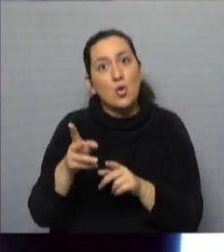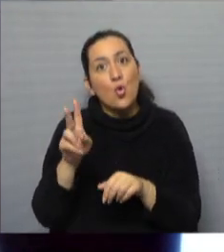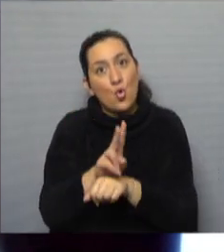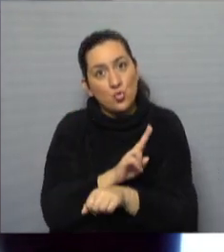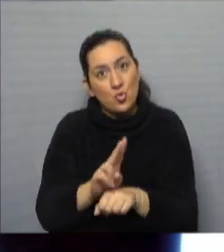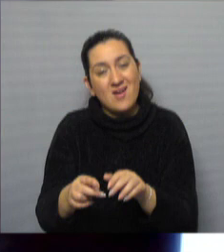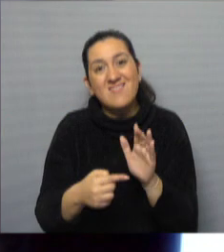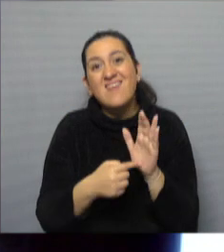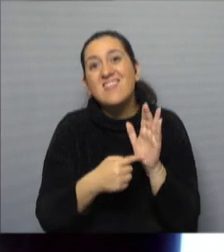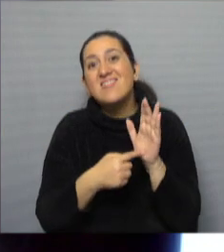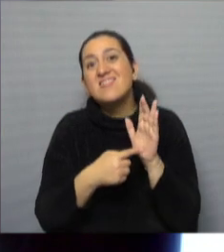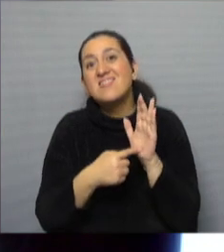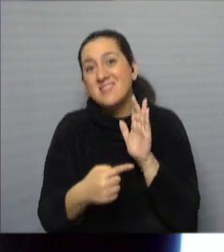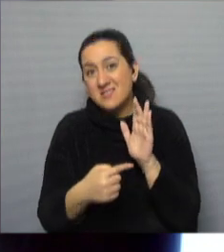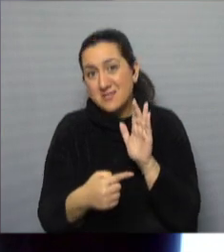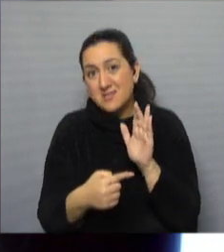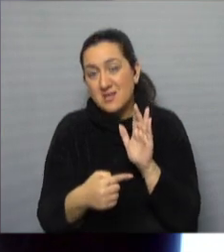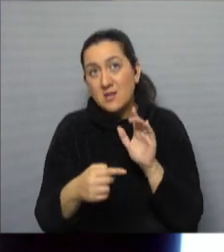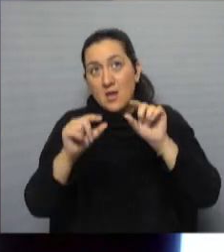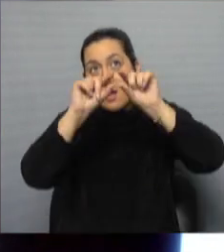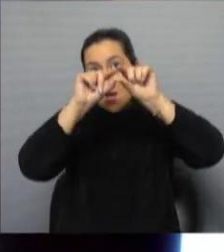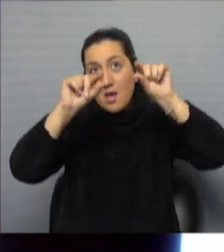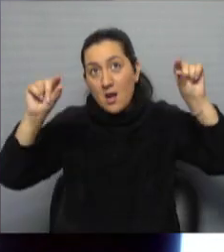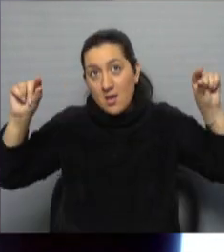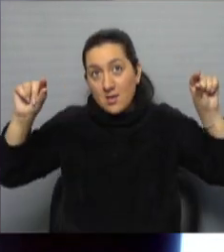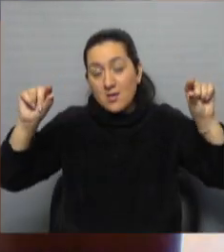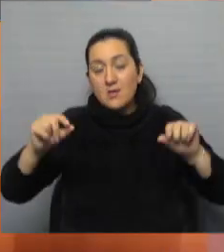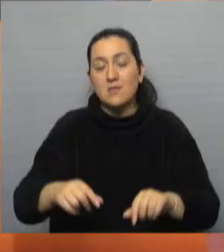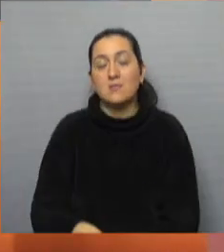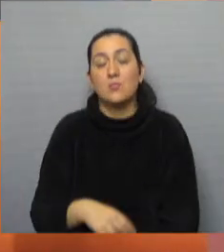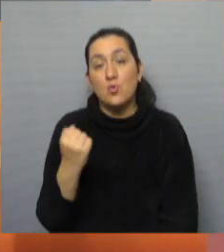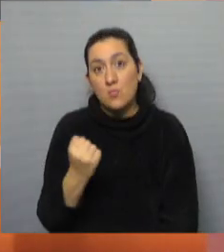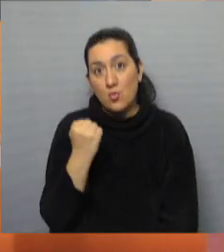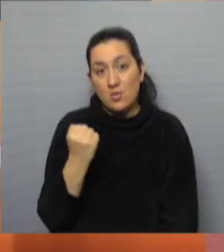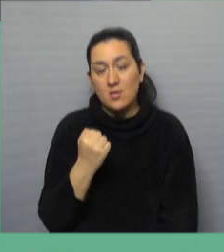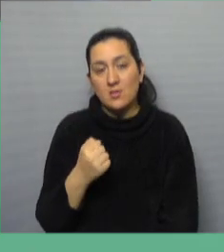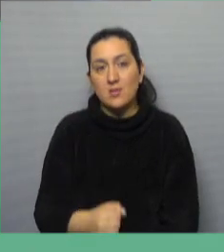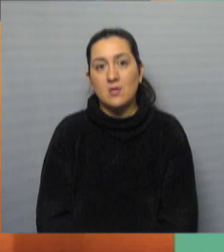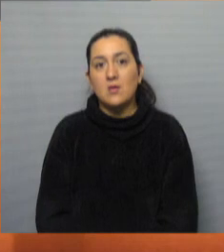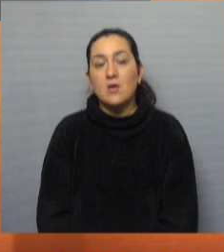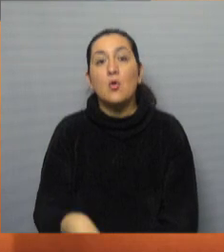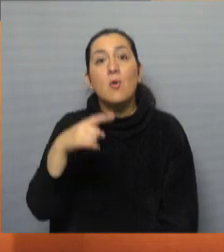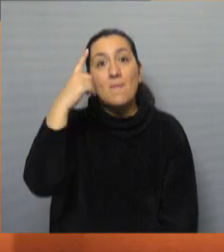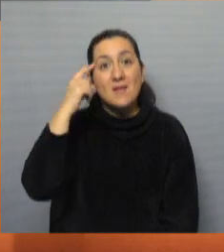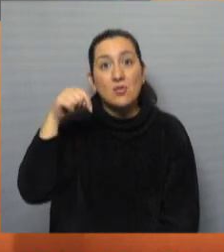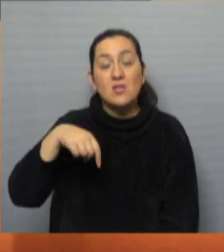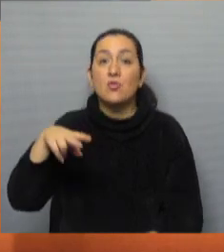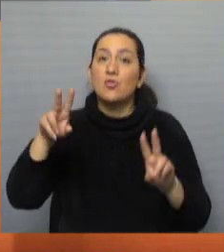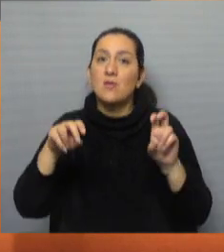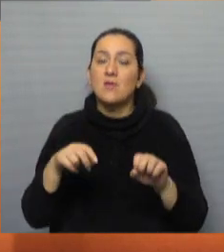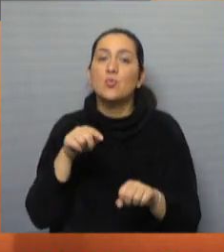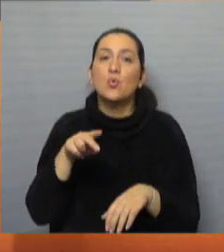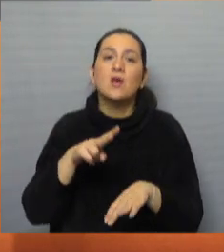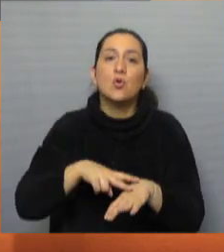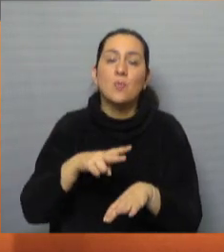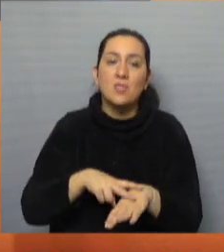es lo que dice la barra de navegación la barra de salir como como experto en estos temas que recomendadas más allá de los